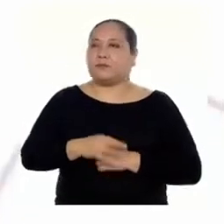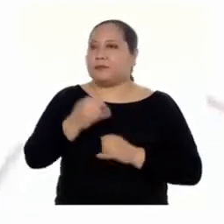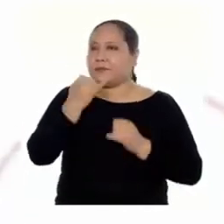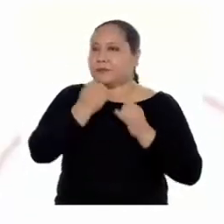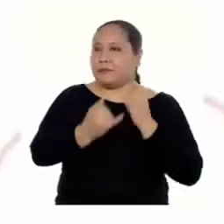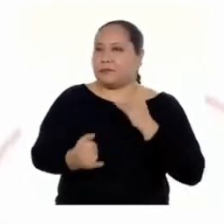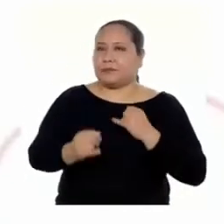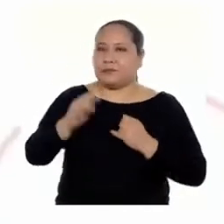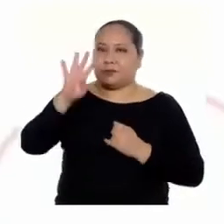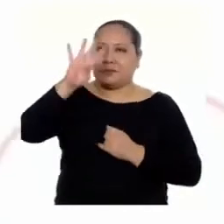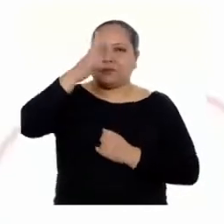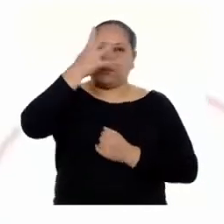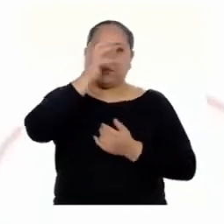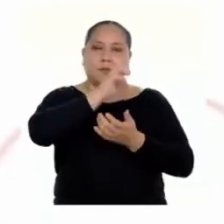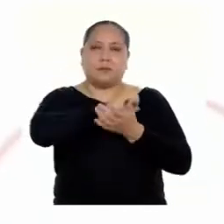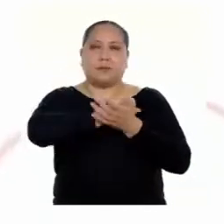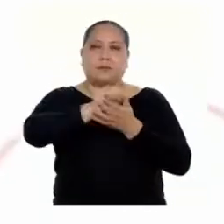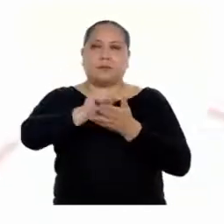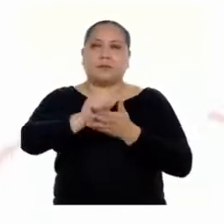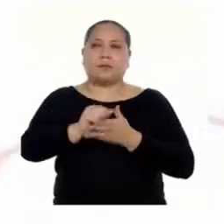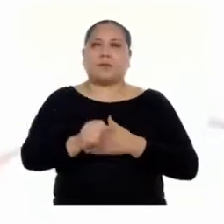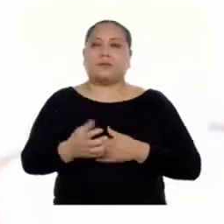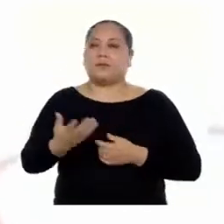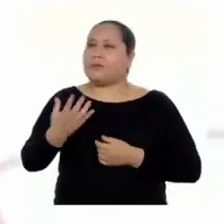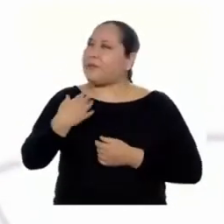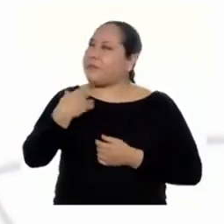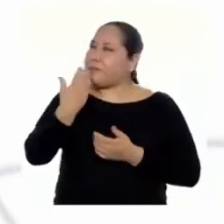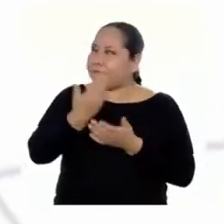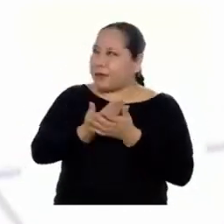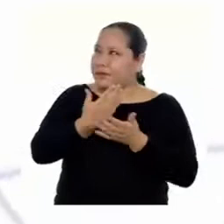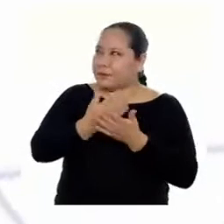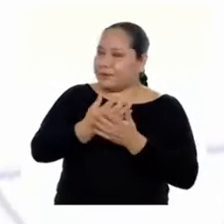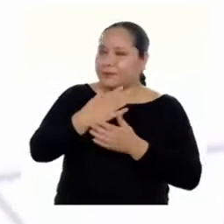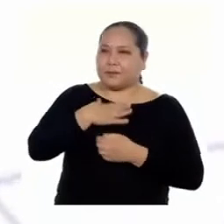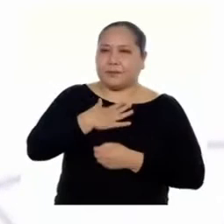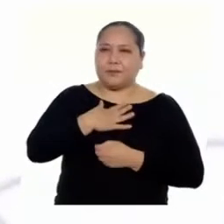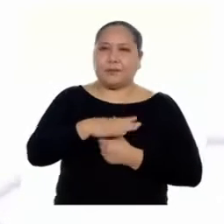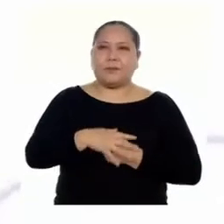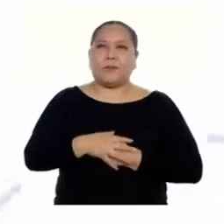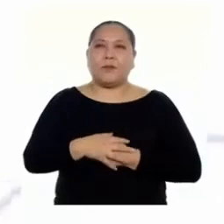por último, para el cuarto mes, déjeme probar a mí.